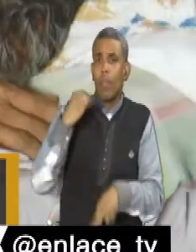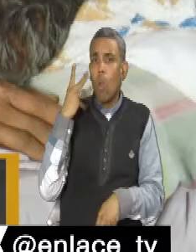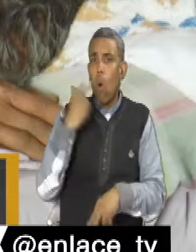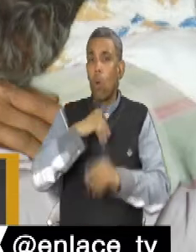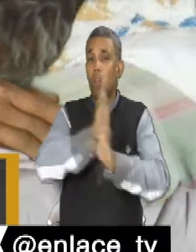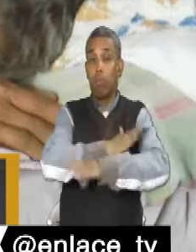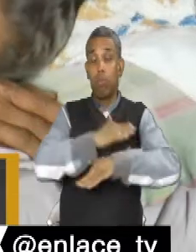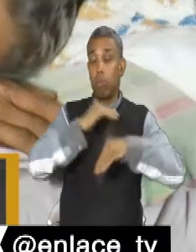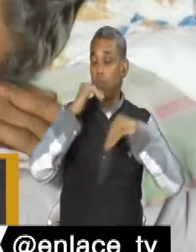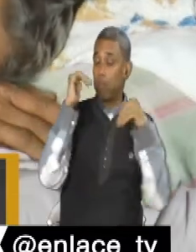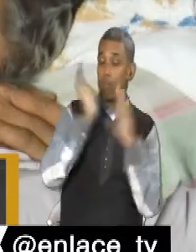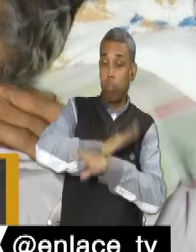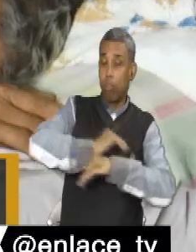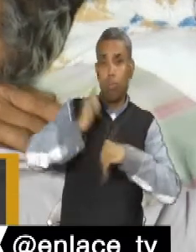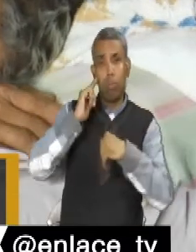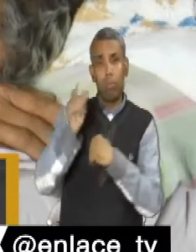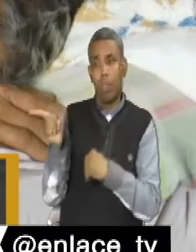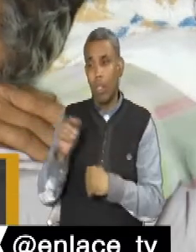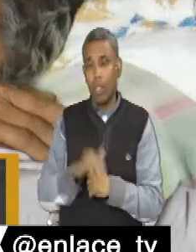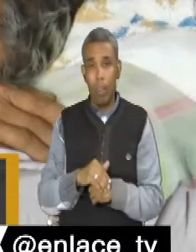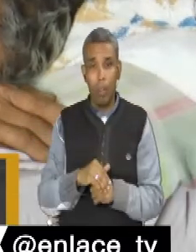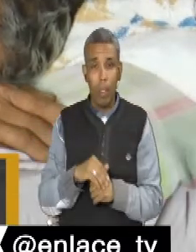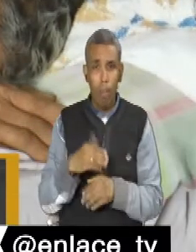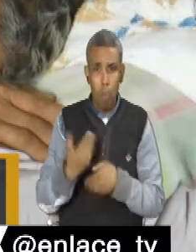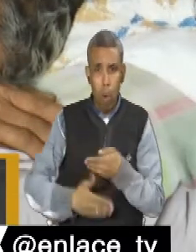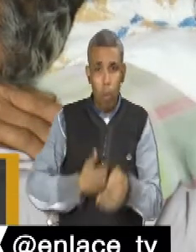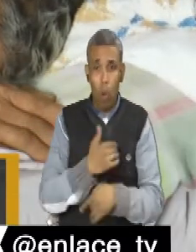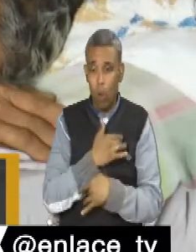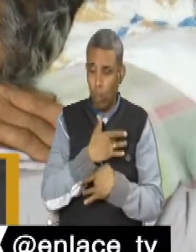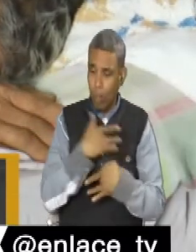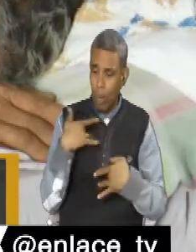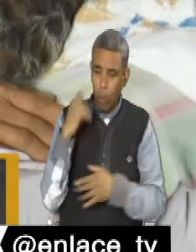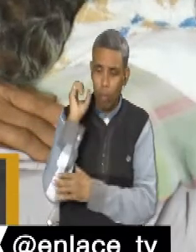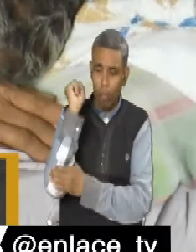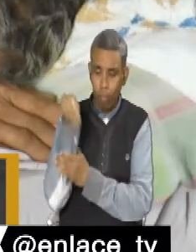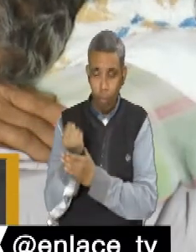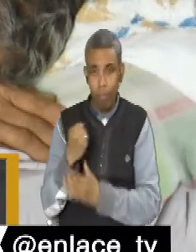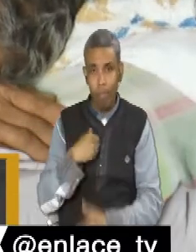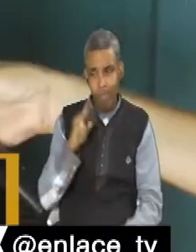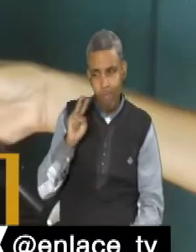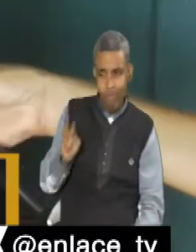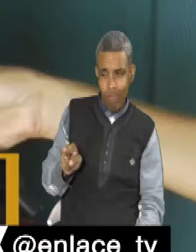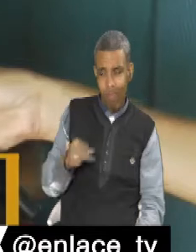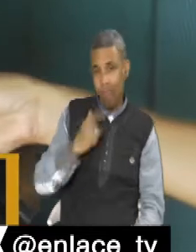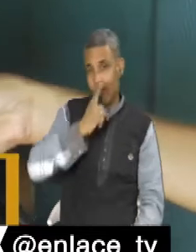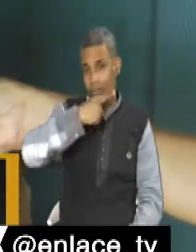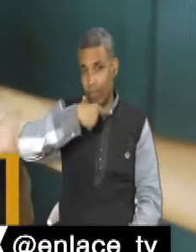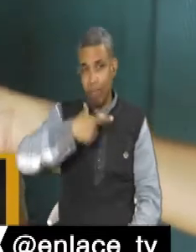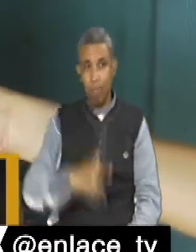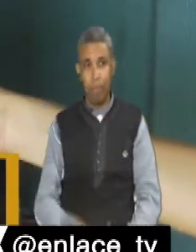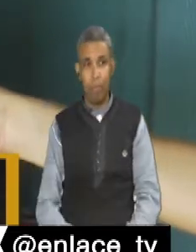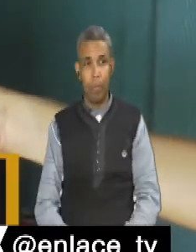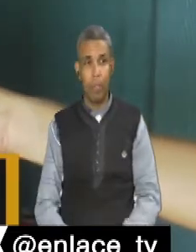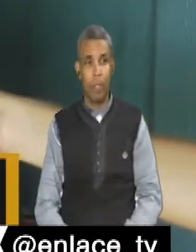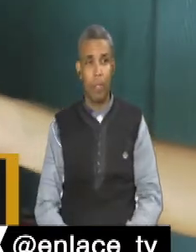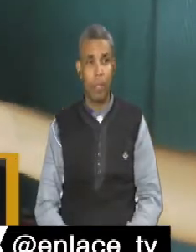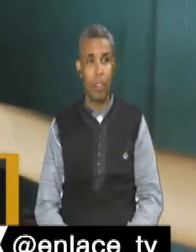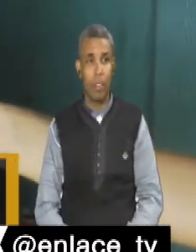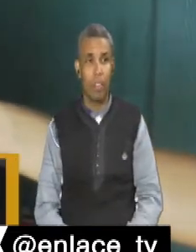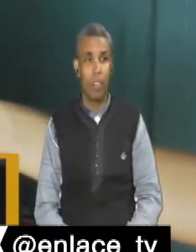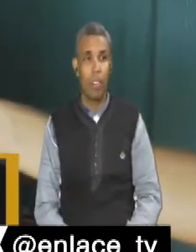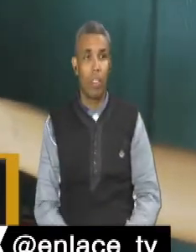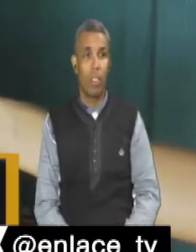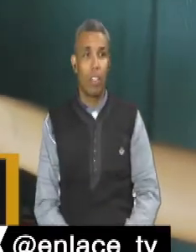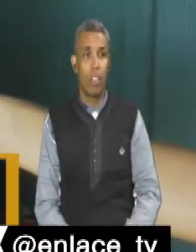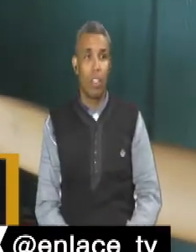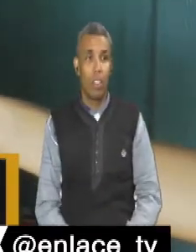la cama viendo cómo la salud de su compañero se deteriora por la falta de atención médica. Muy dura. Yo